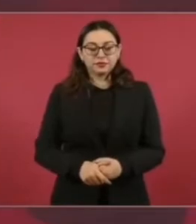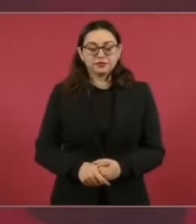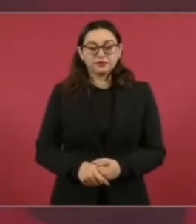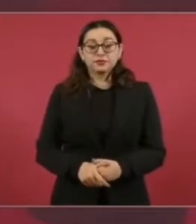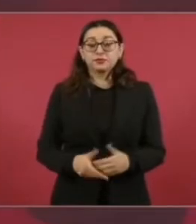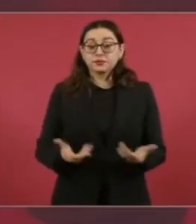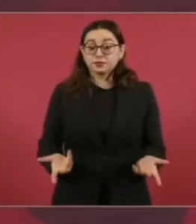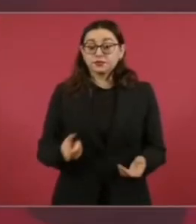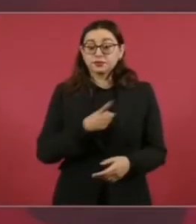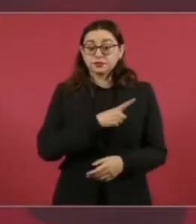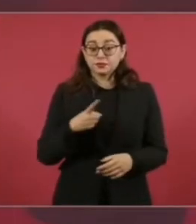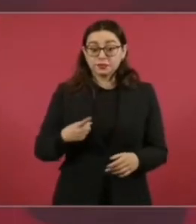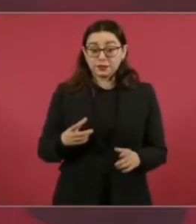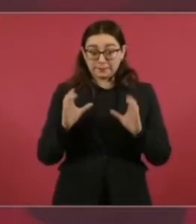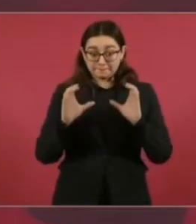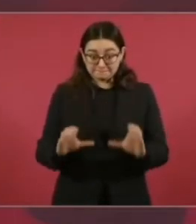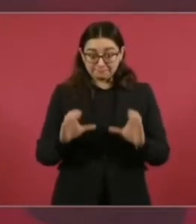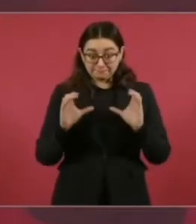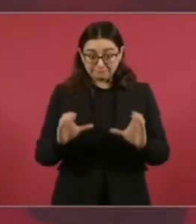tenemos que cuidar